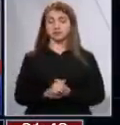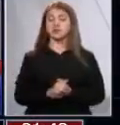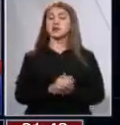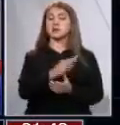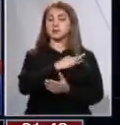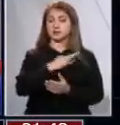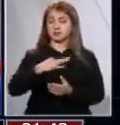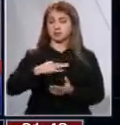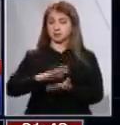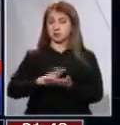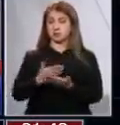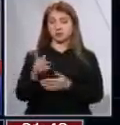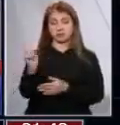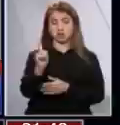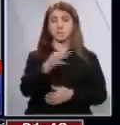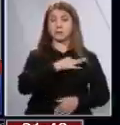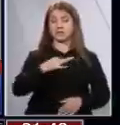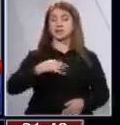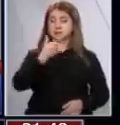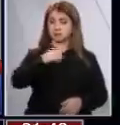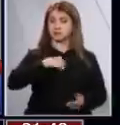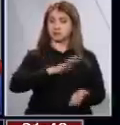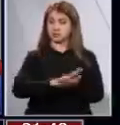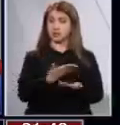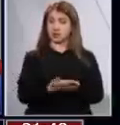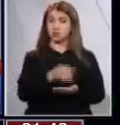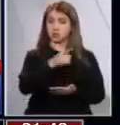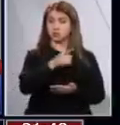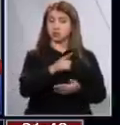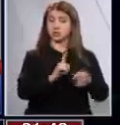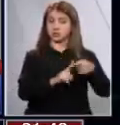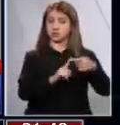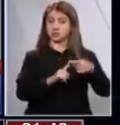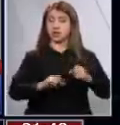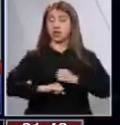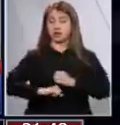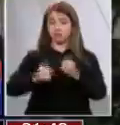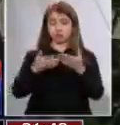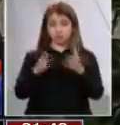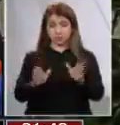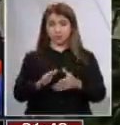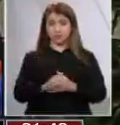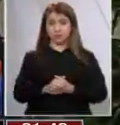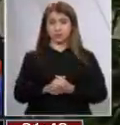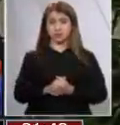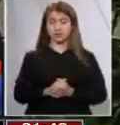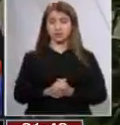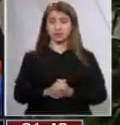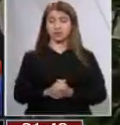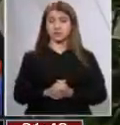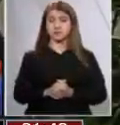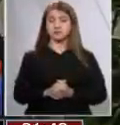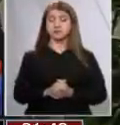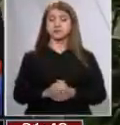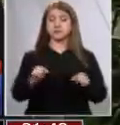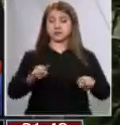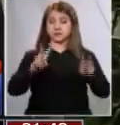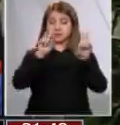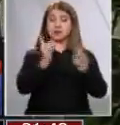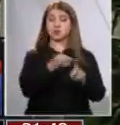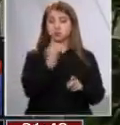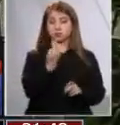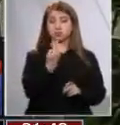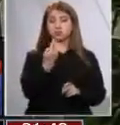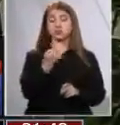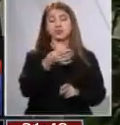Ministerio, la Ministra de Salud, como Ministra de Salud, ¿usted es partidaria del aborto libre? En este caso, nosotros